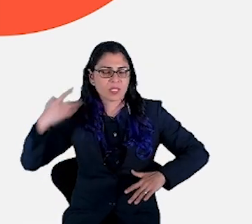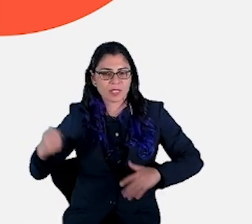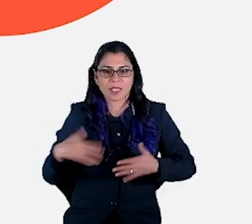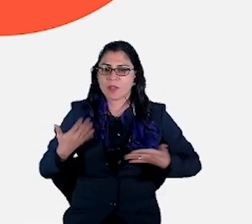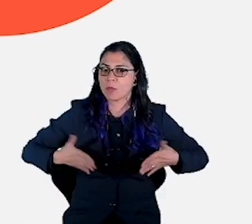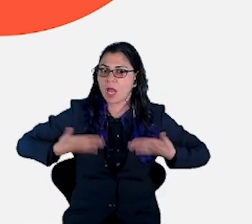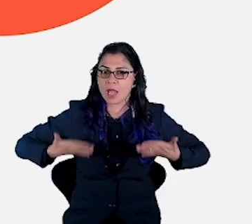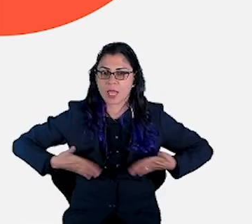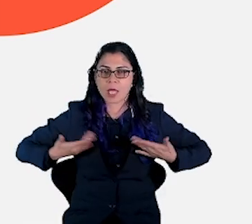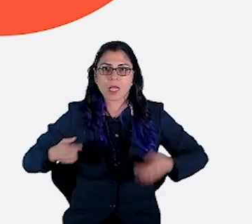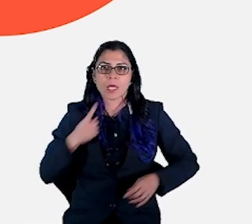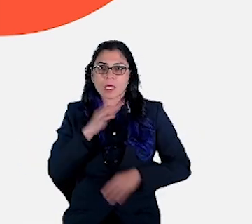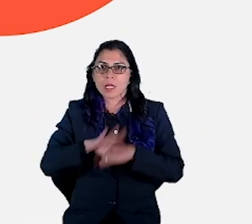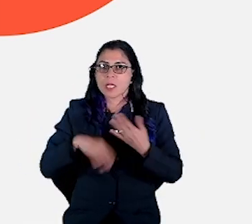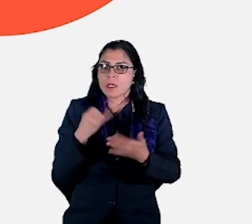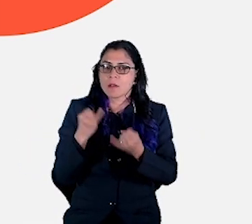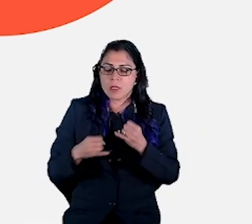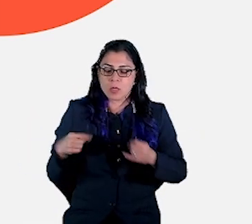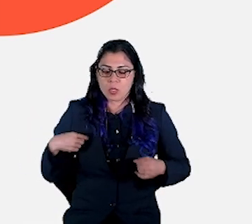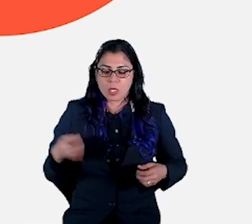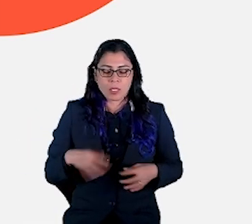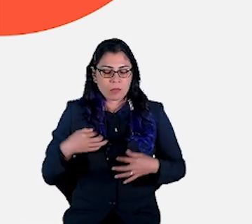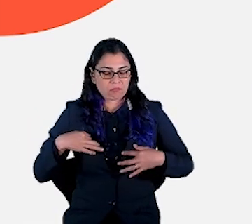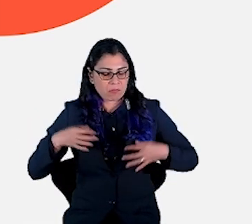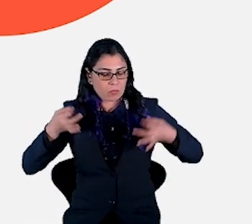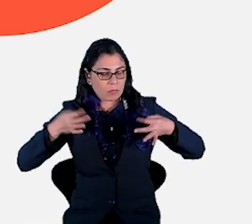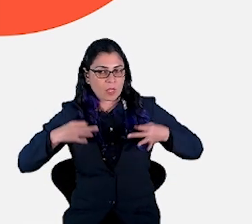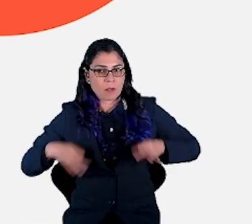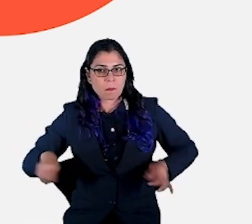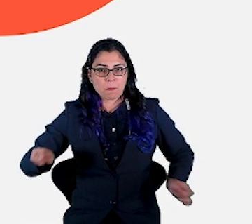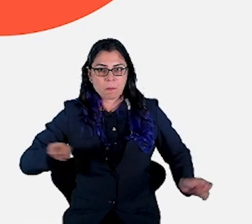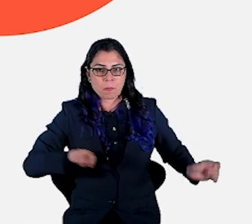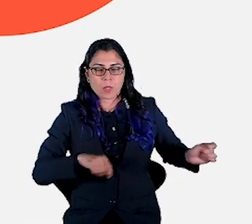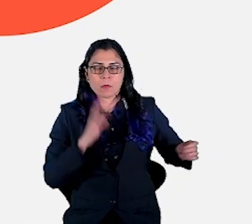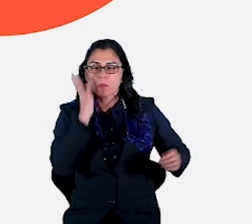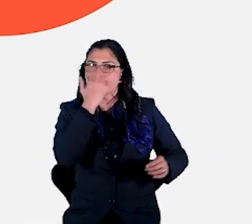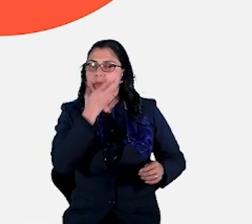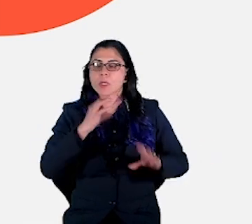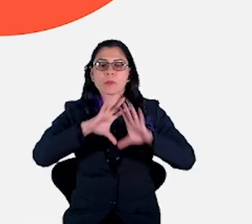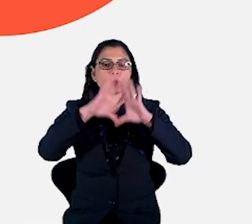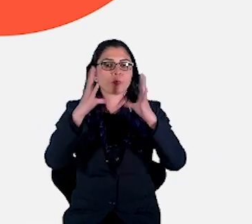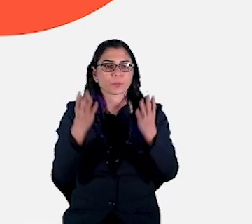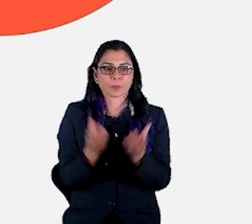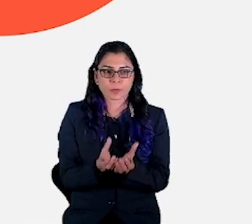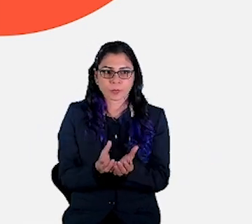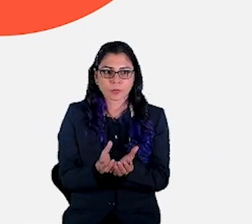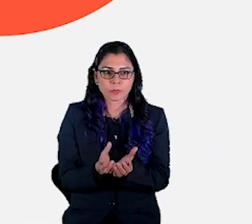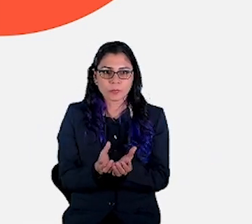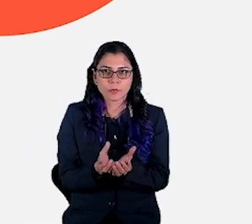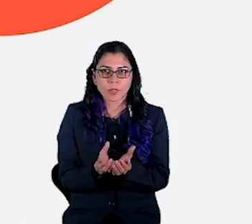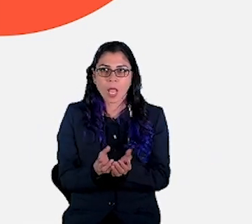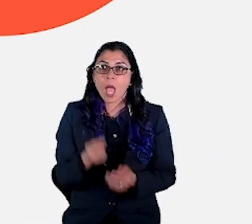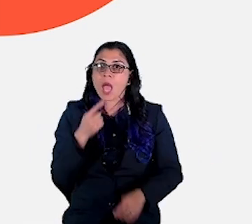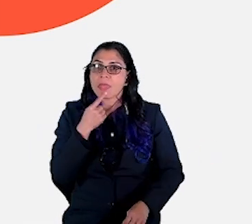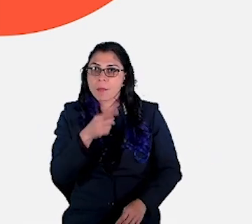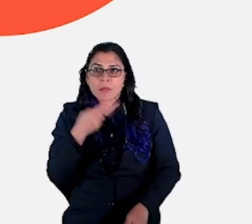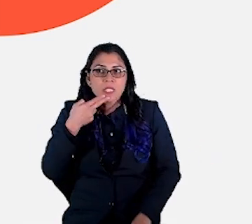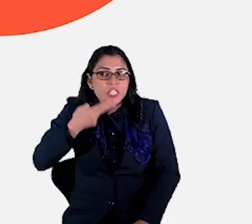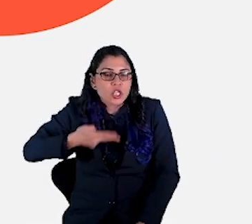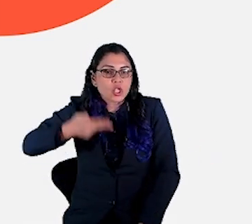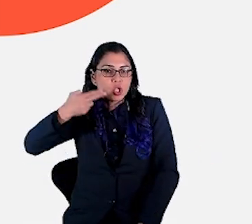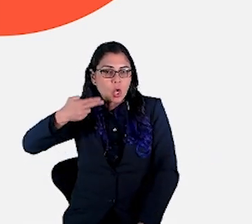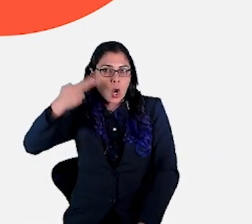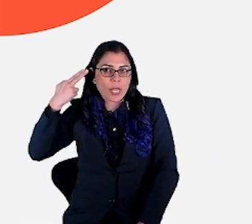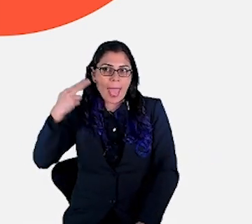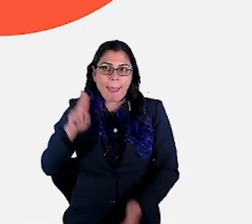definitivamente se celebra el traje típico más lindo del mundo en cuanto a nuestra ruta verde y el patrimonio